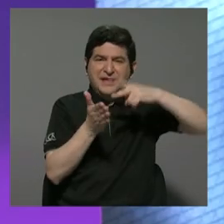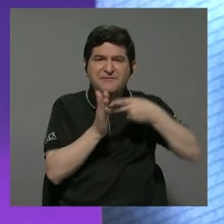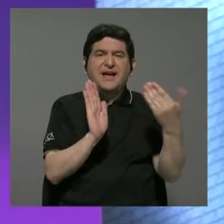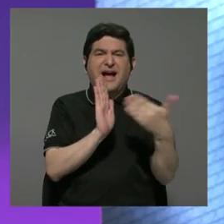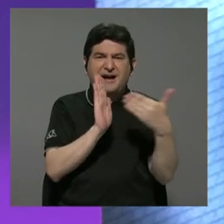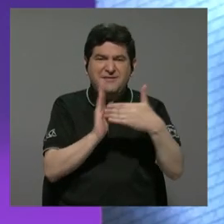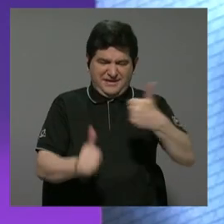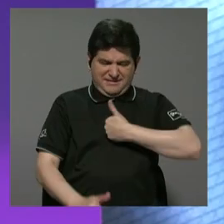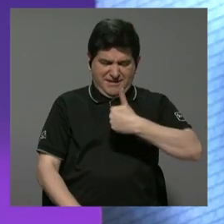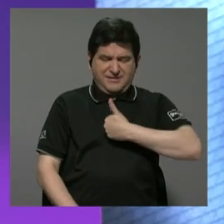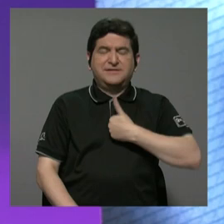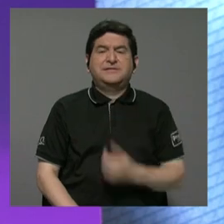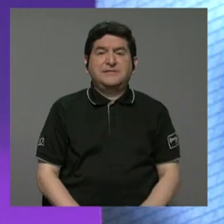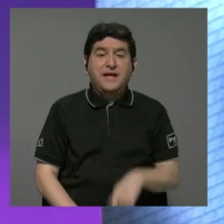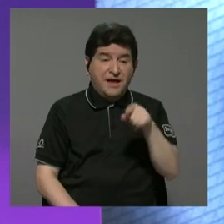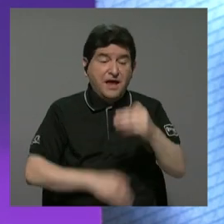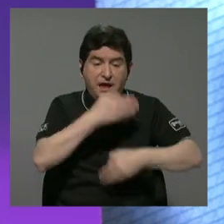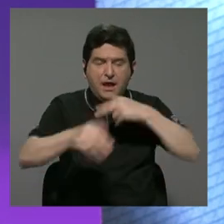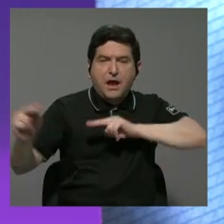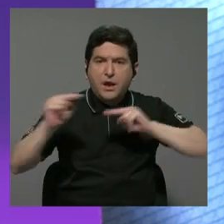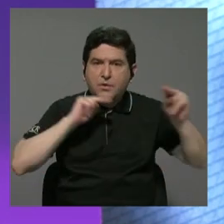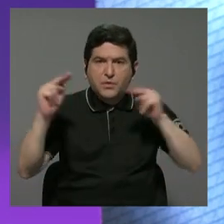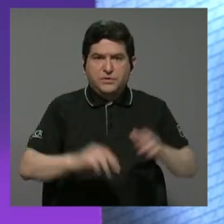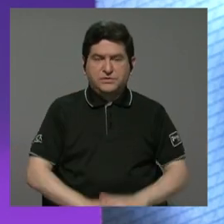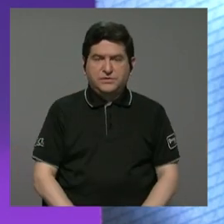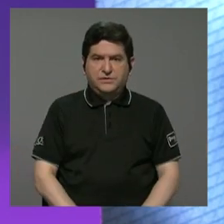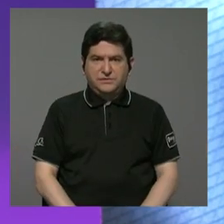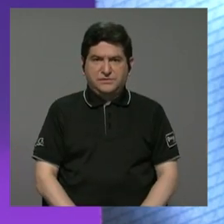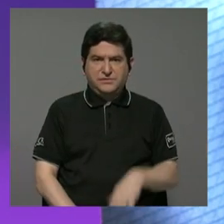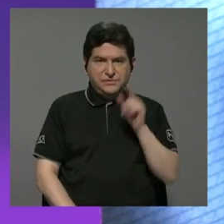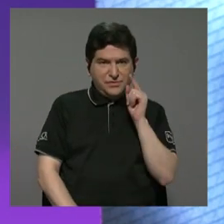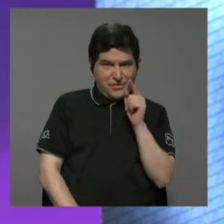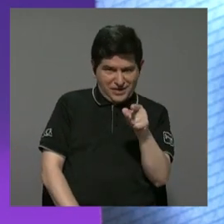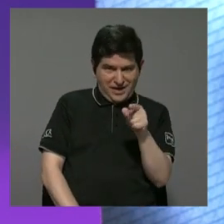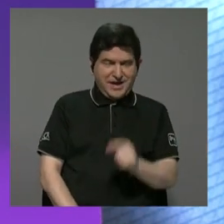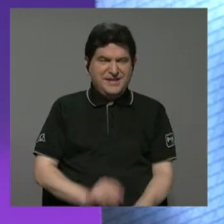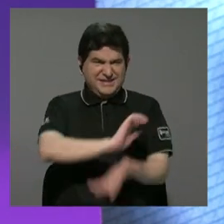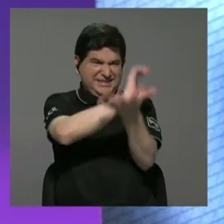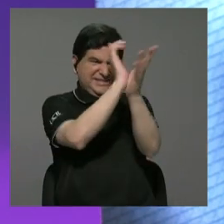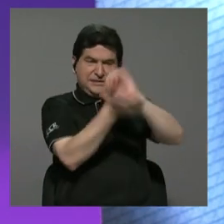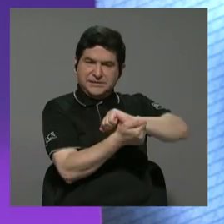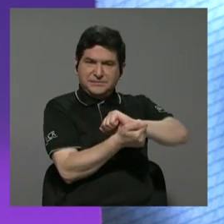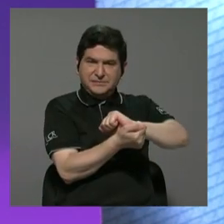en las negociaciones. Entonces, recordar que justamente ese cambio